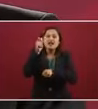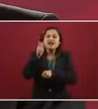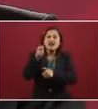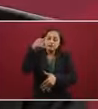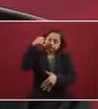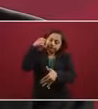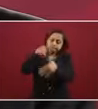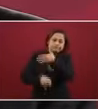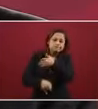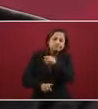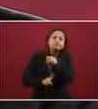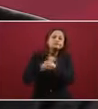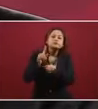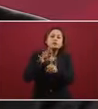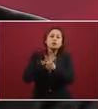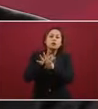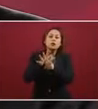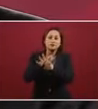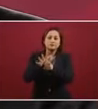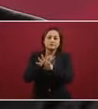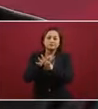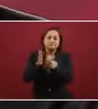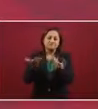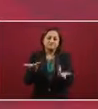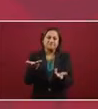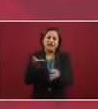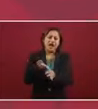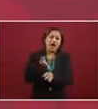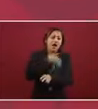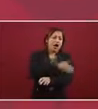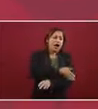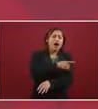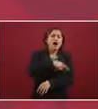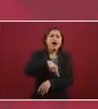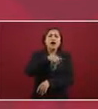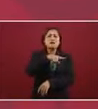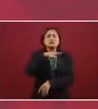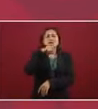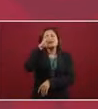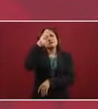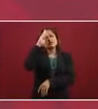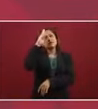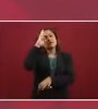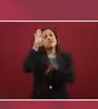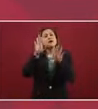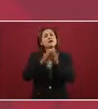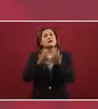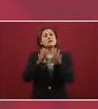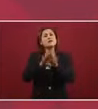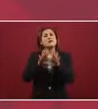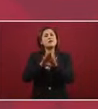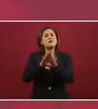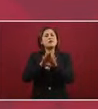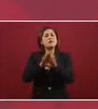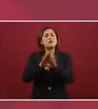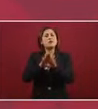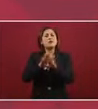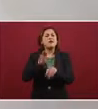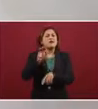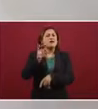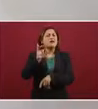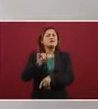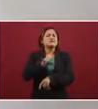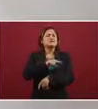de que eso no era opción o que sí funcionaba, pero que